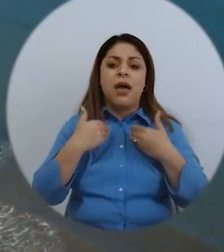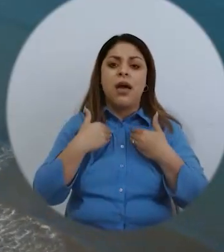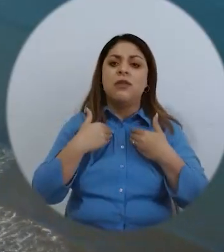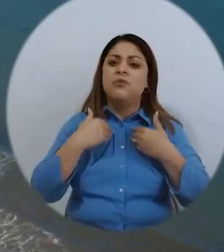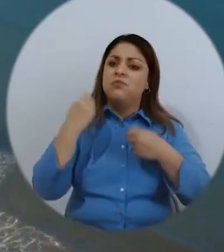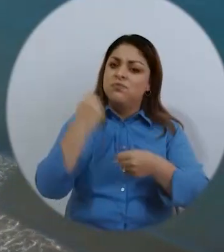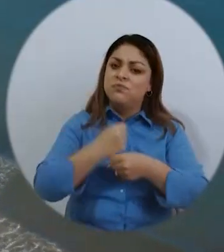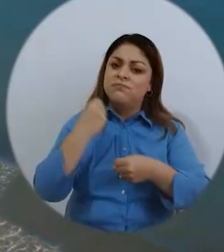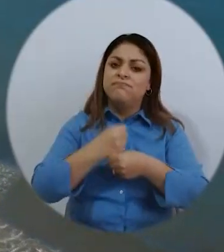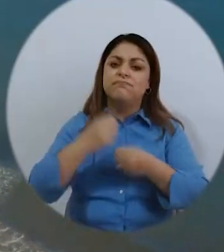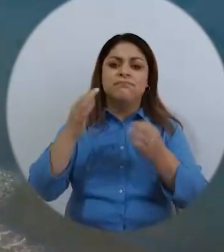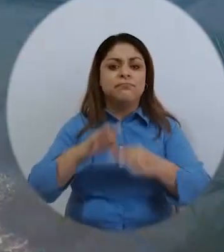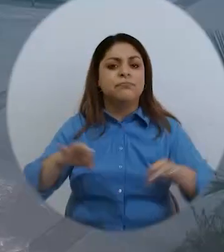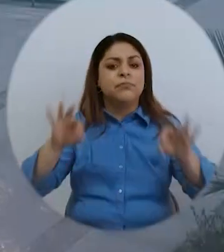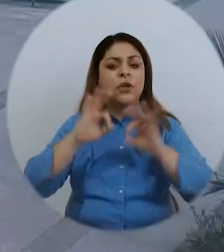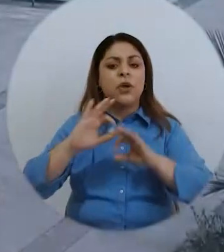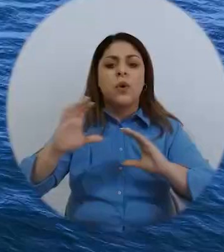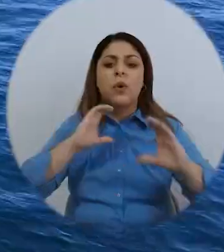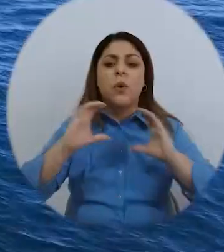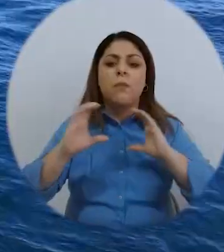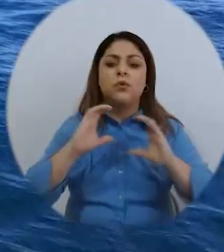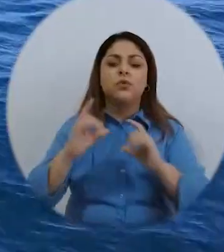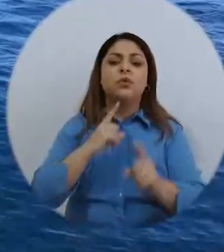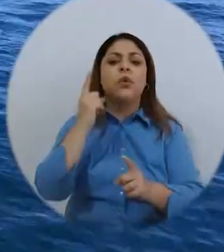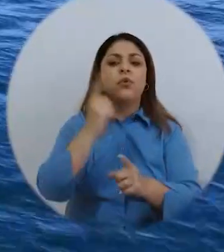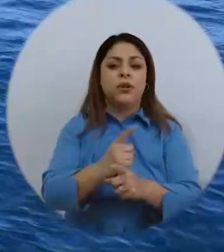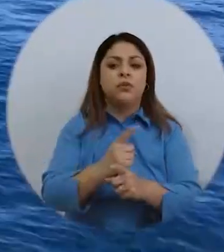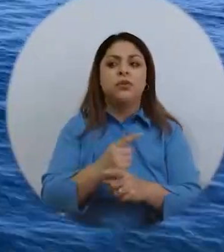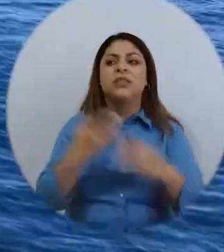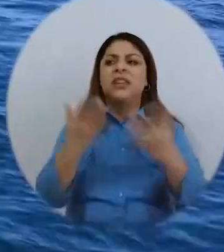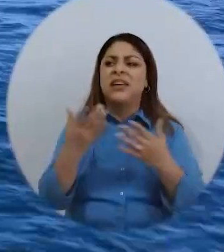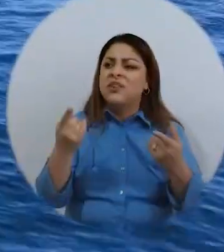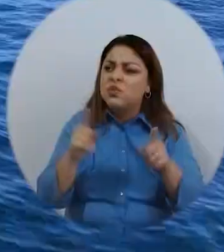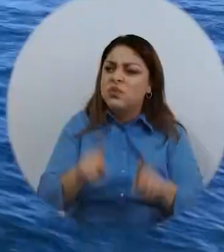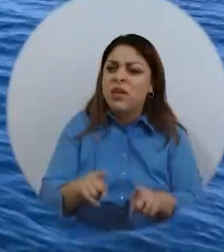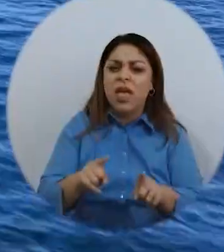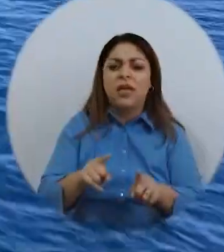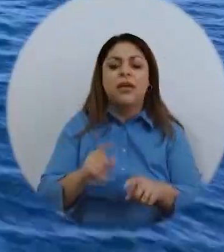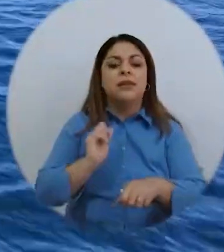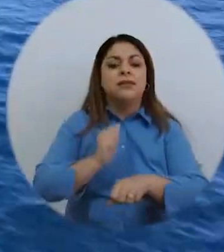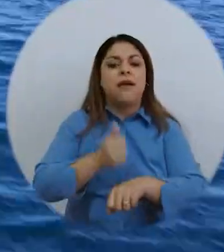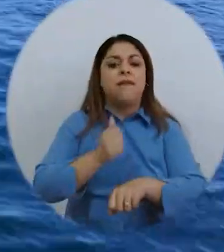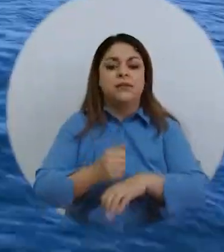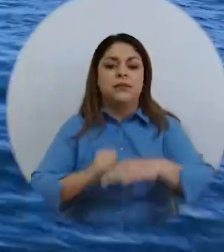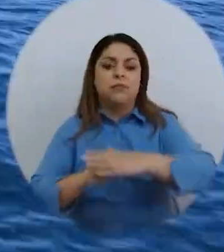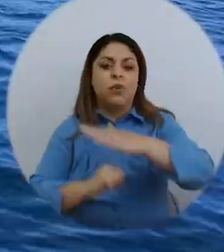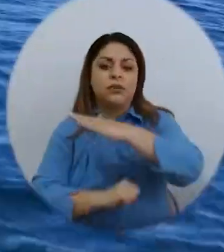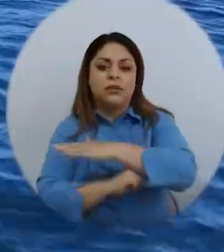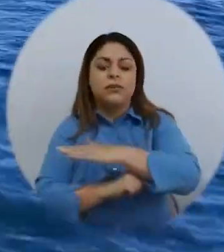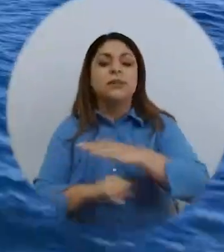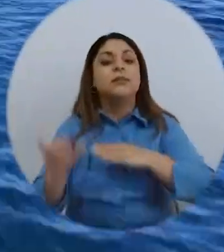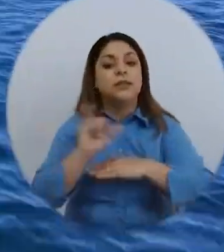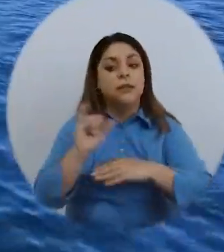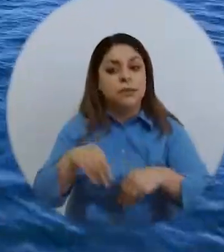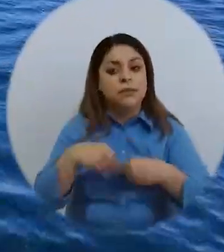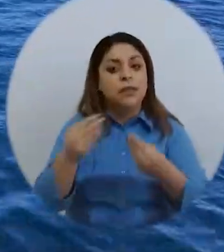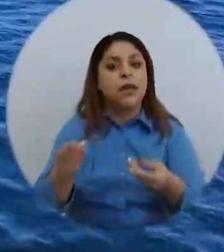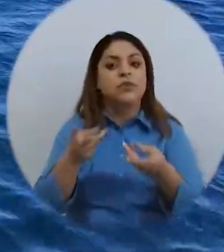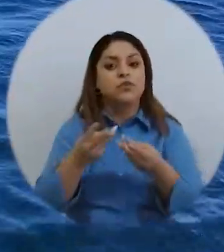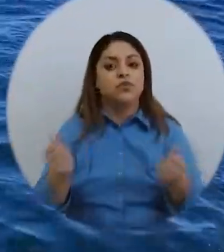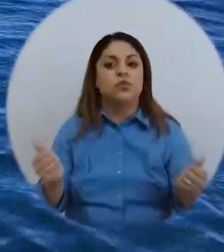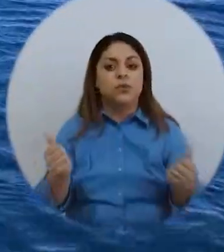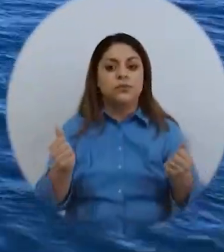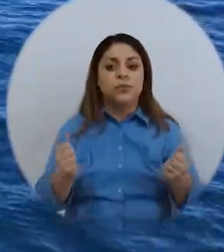muy importante de comunicar efectivamente, ¿verdad? ¿Qué es lo que está sucediendo? Establecer puentes y ofrecer